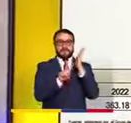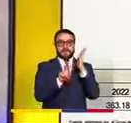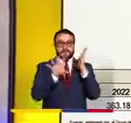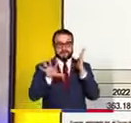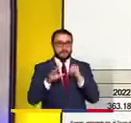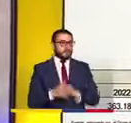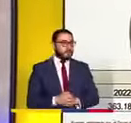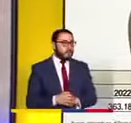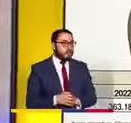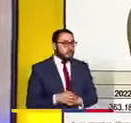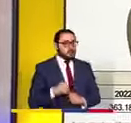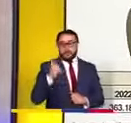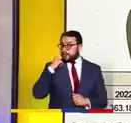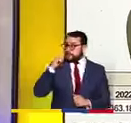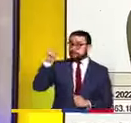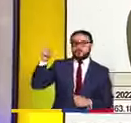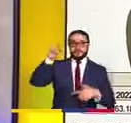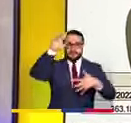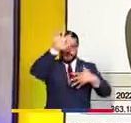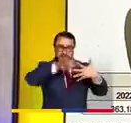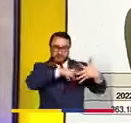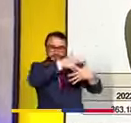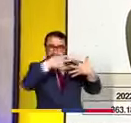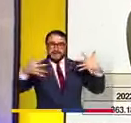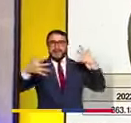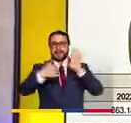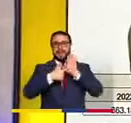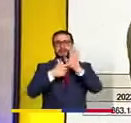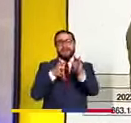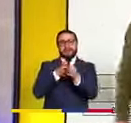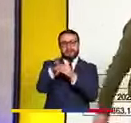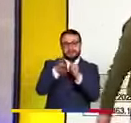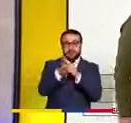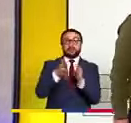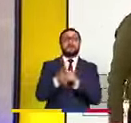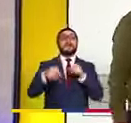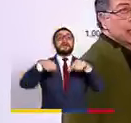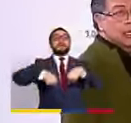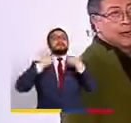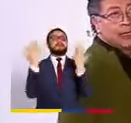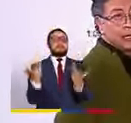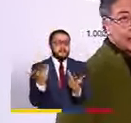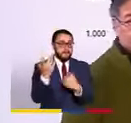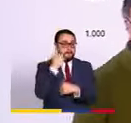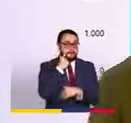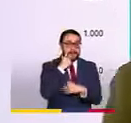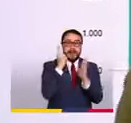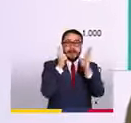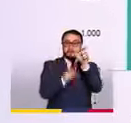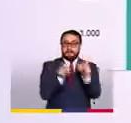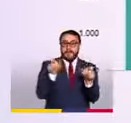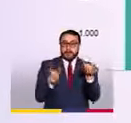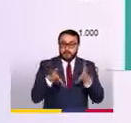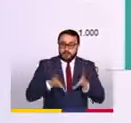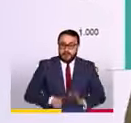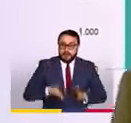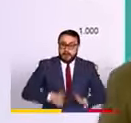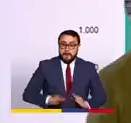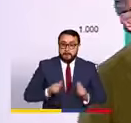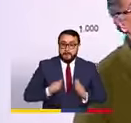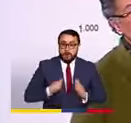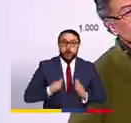Y tenemos estos datos, vamos a ver, sí, Colombia, menores de 5 años, por cada 1.000 nacidos vivos es la